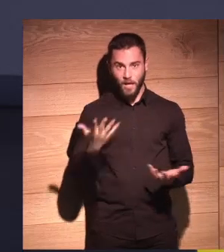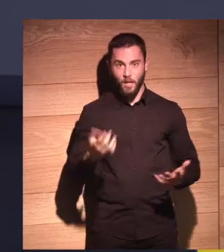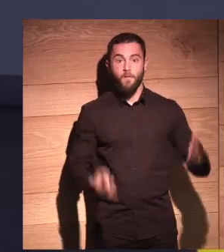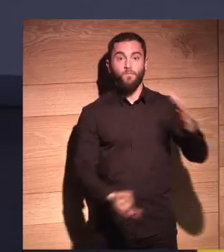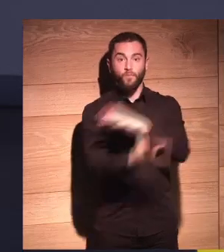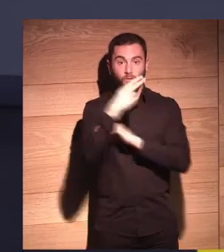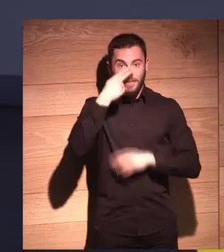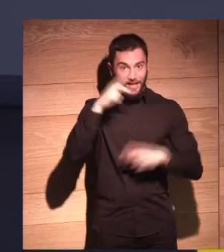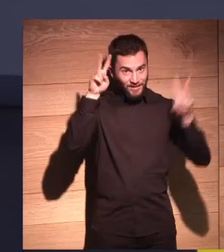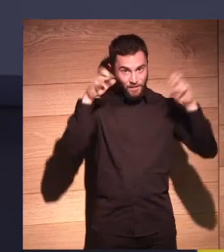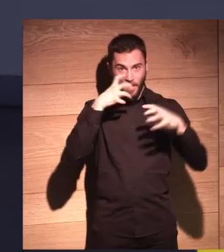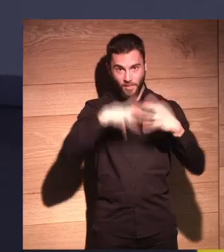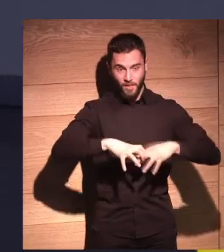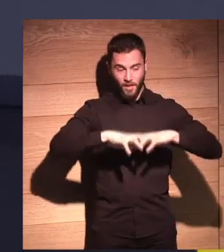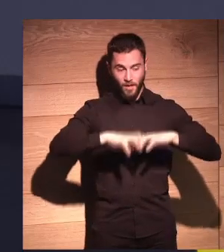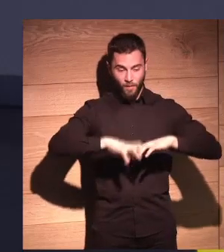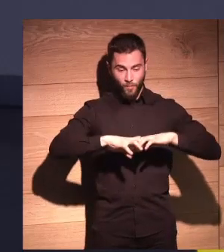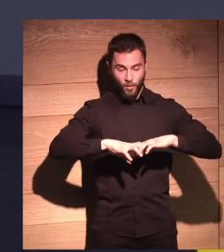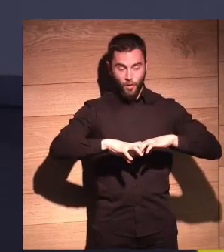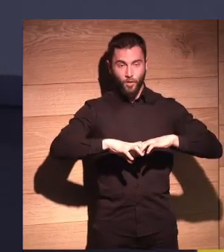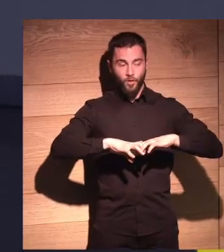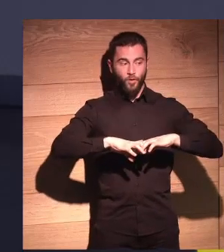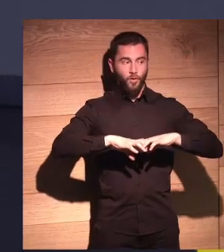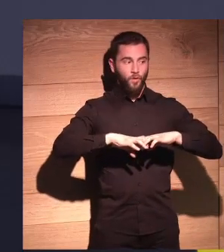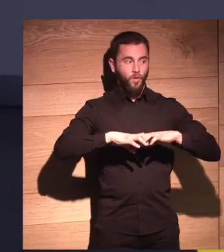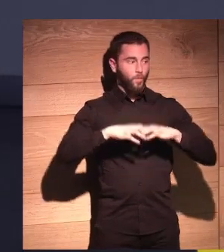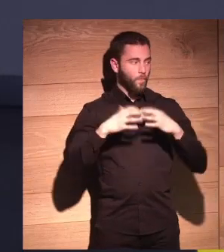por el cerebro vemos que hay muchas